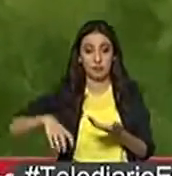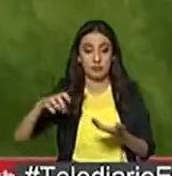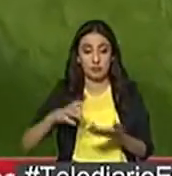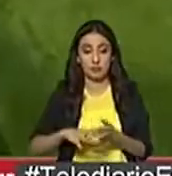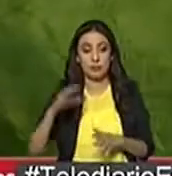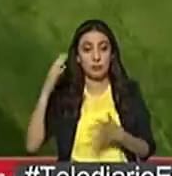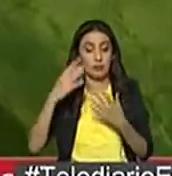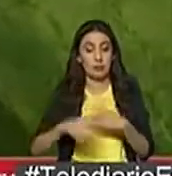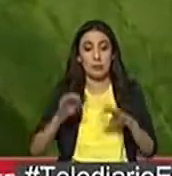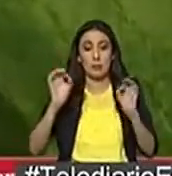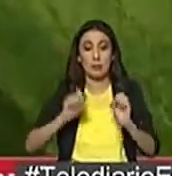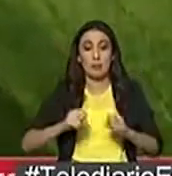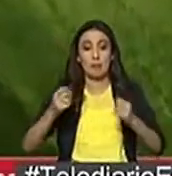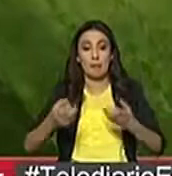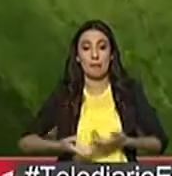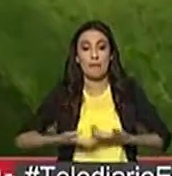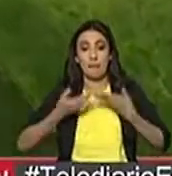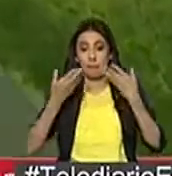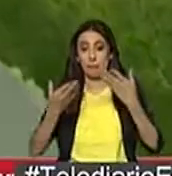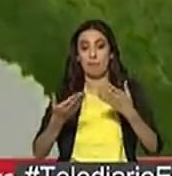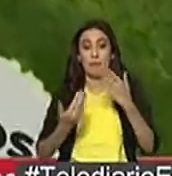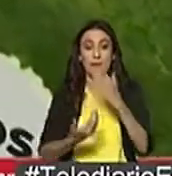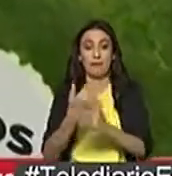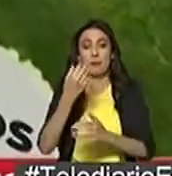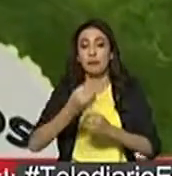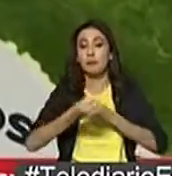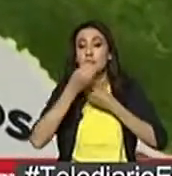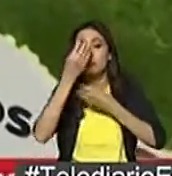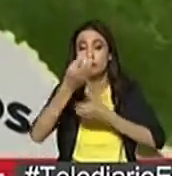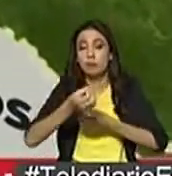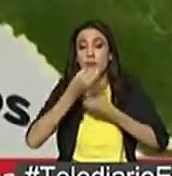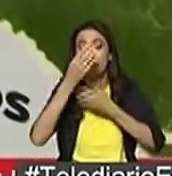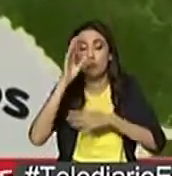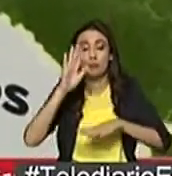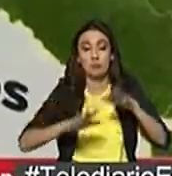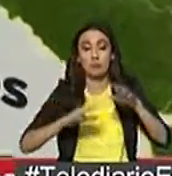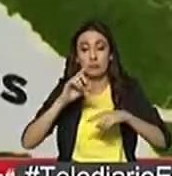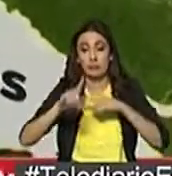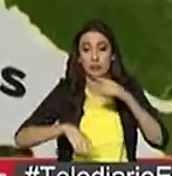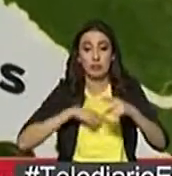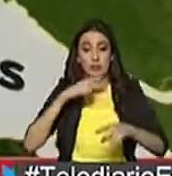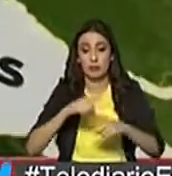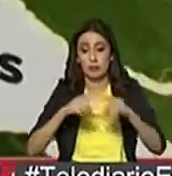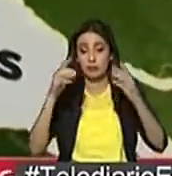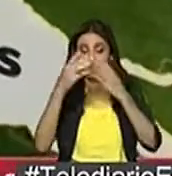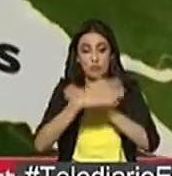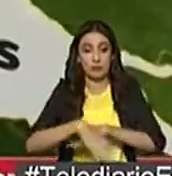y Sucumbíos, los postulantes deberán enviar su información al correo